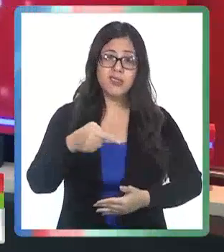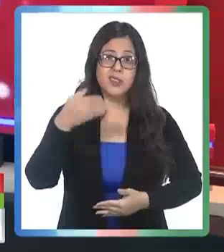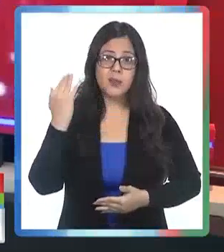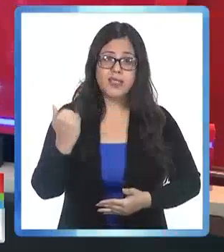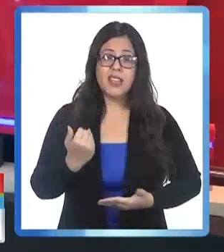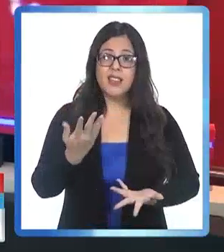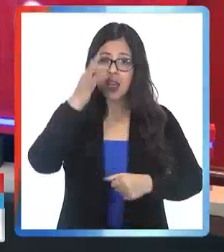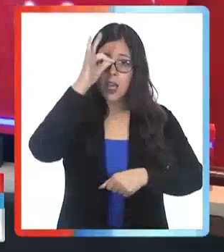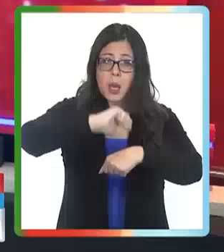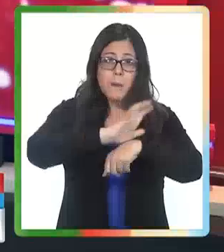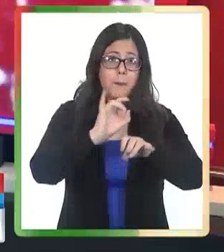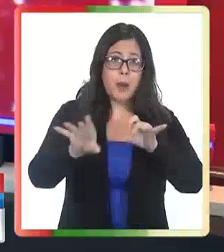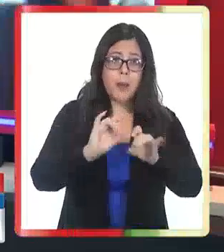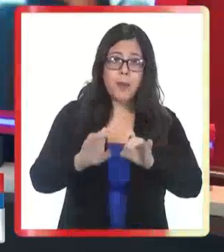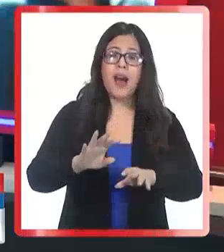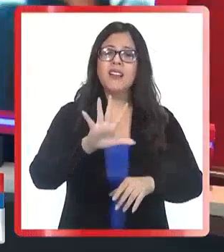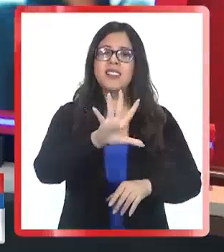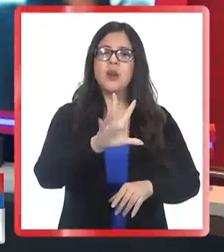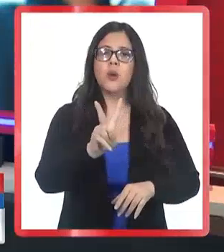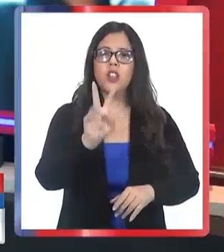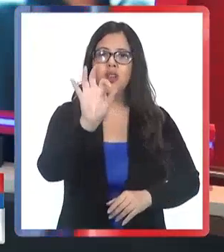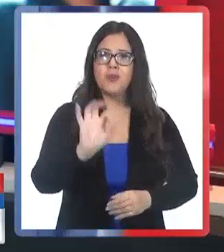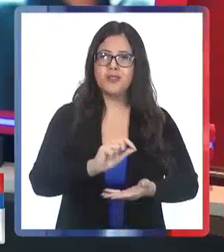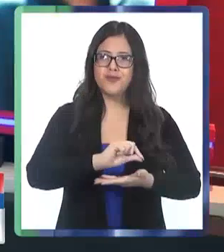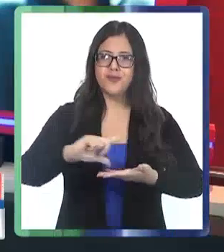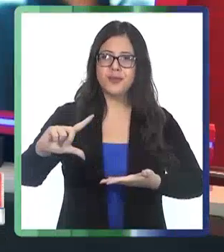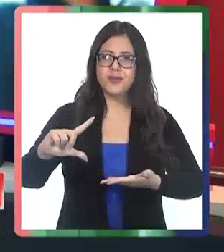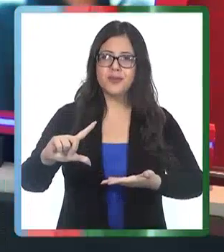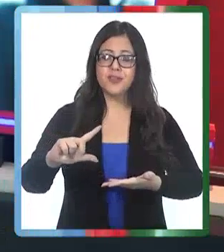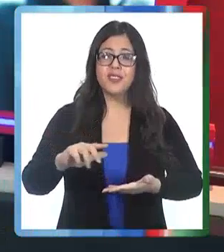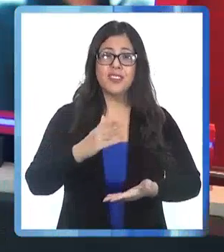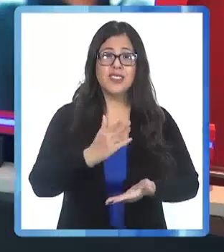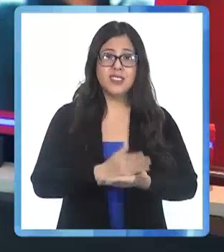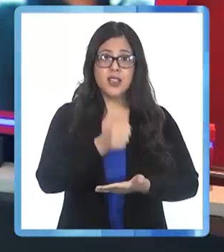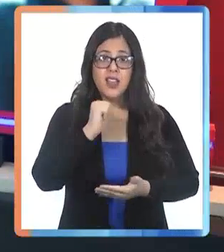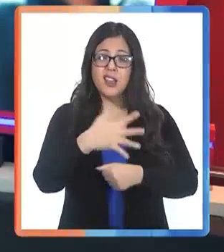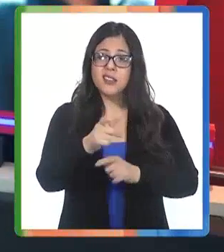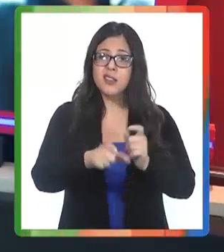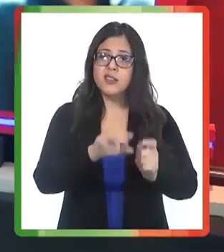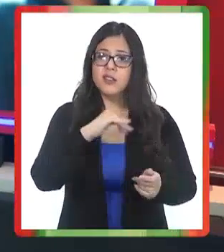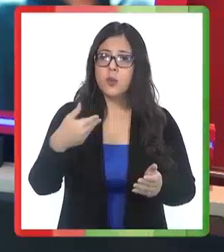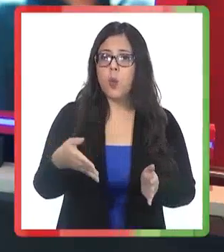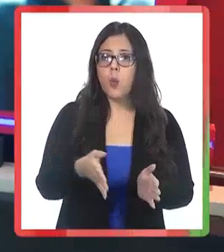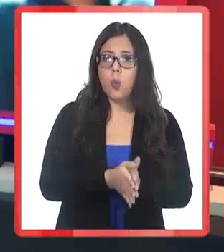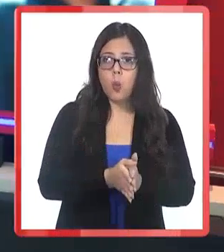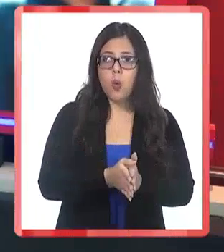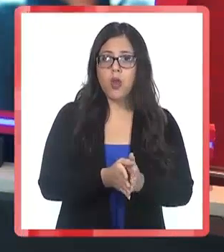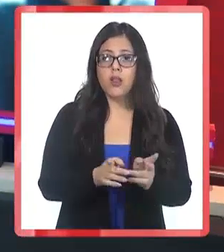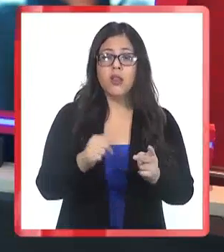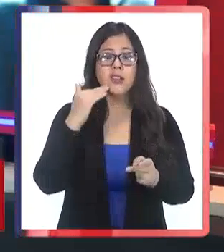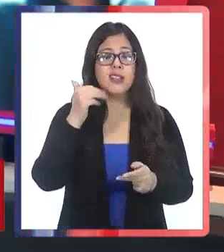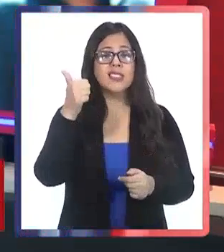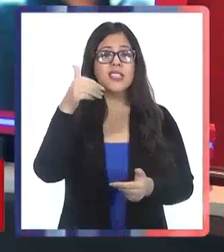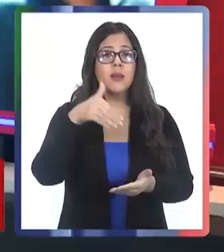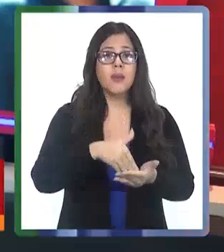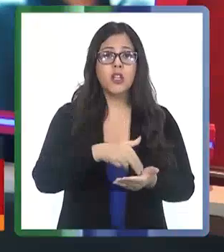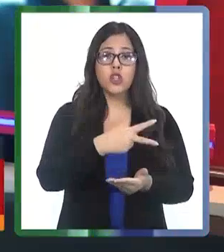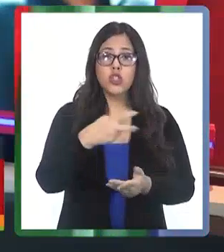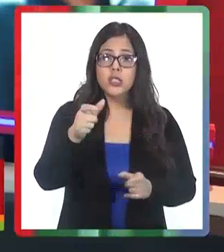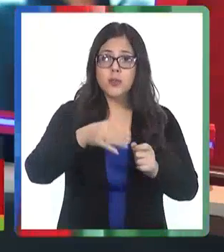En la última semana los contagios aumentaron en 52% y en la última jornada 15 personas fallecieron y